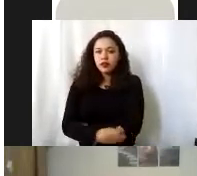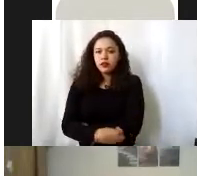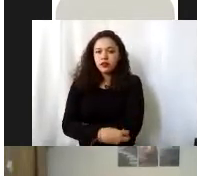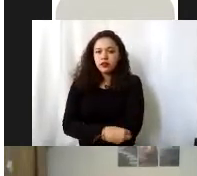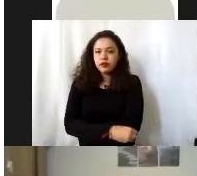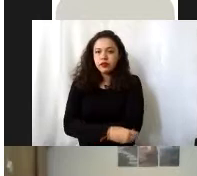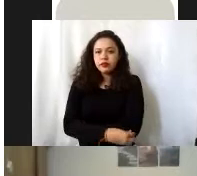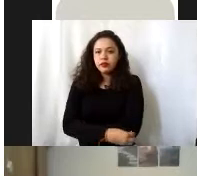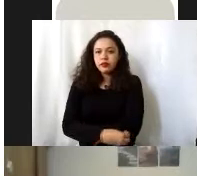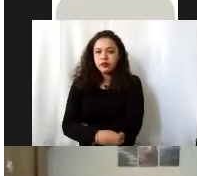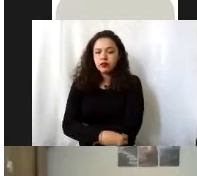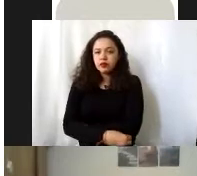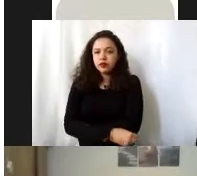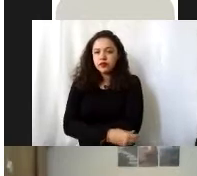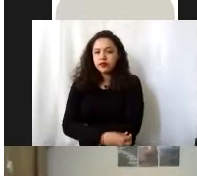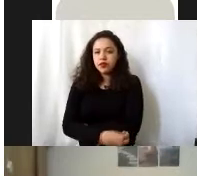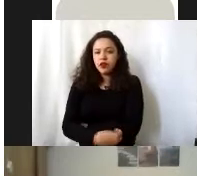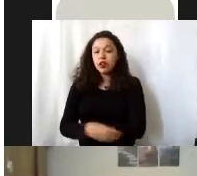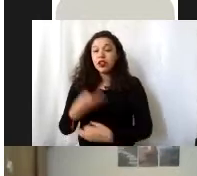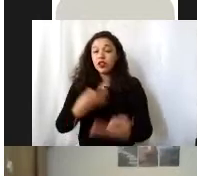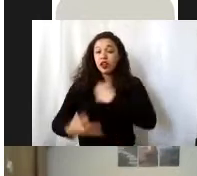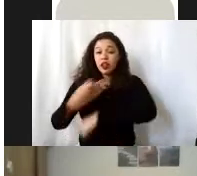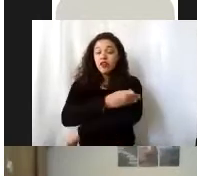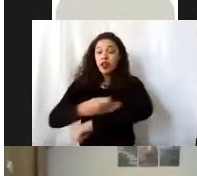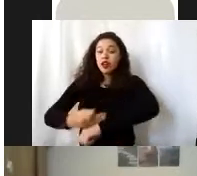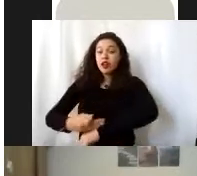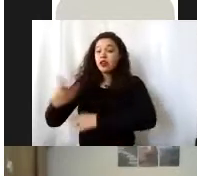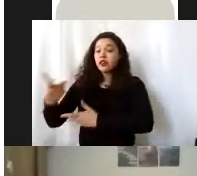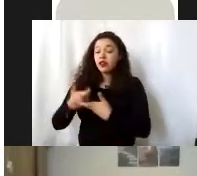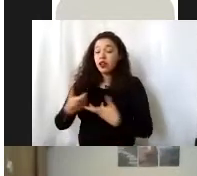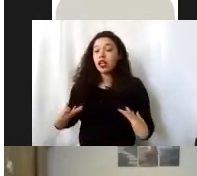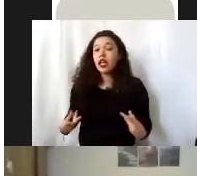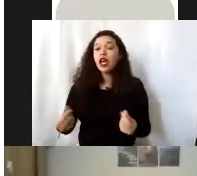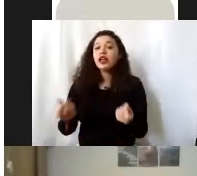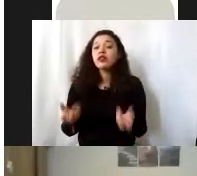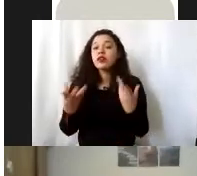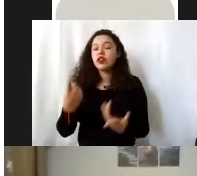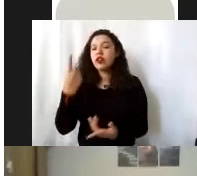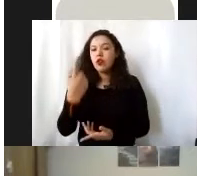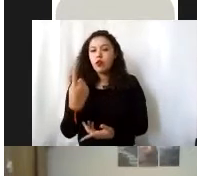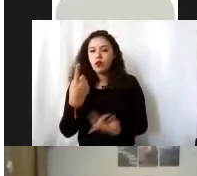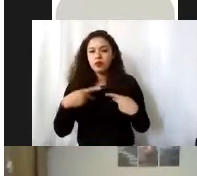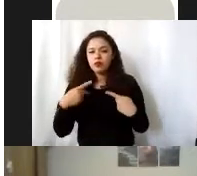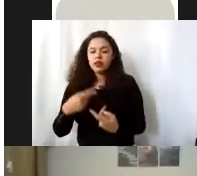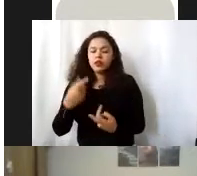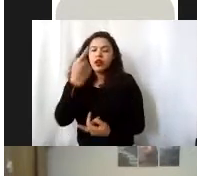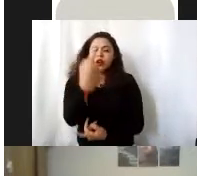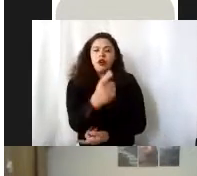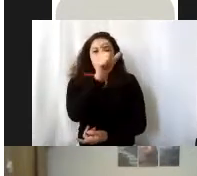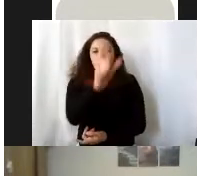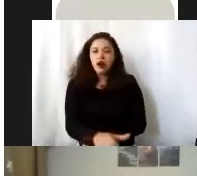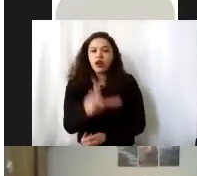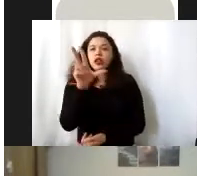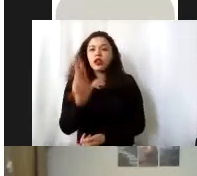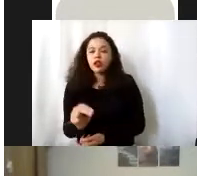de todos los ingresos de la familia y de todos los gastos que hacen, no nada más de la persona